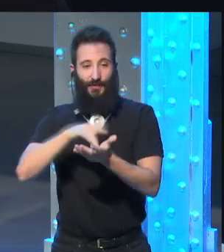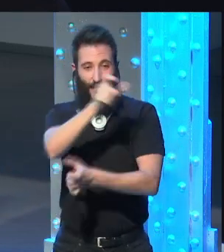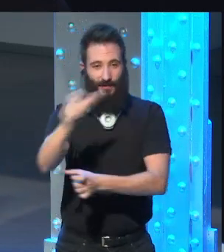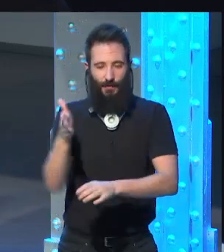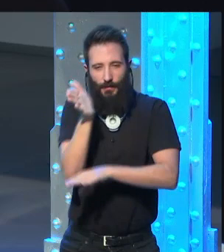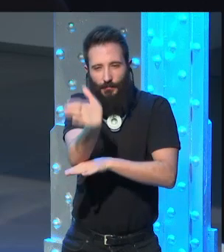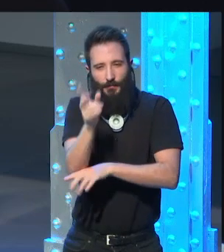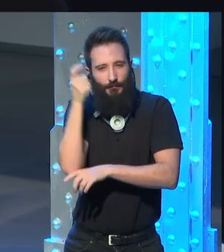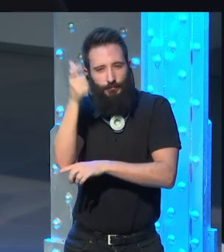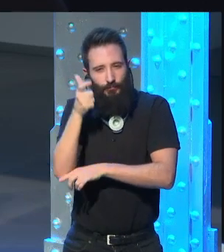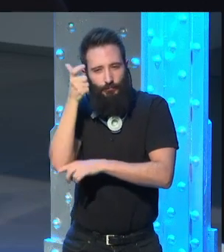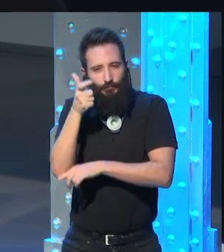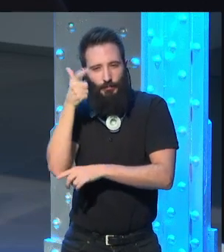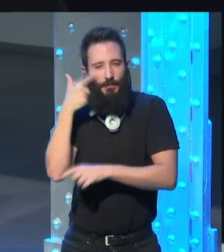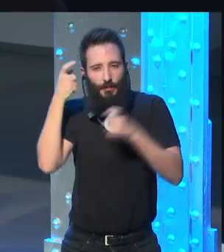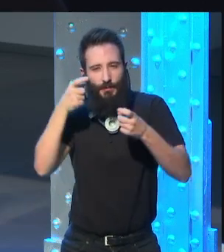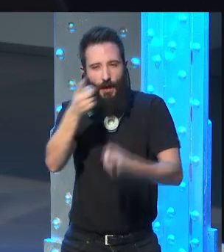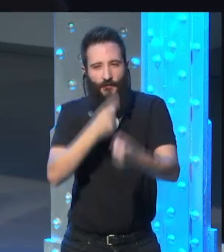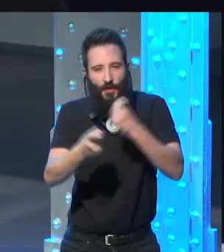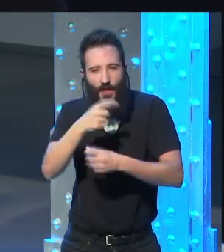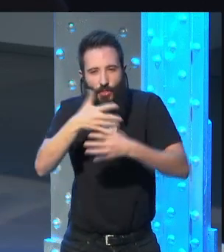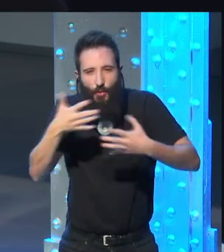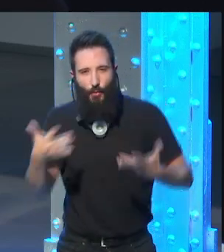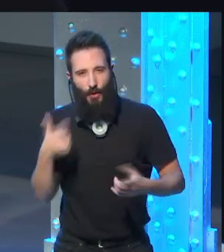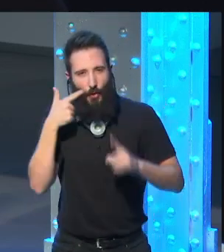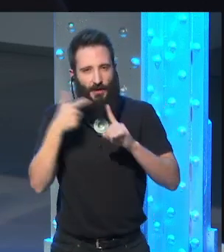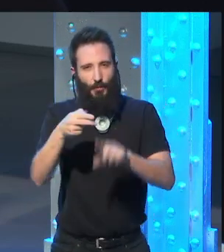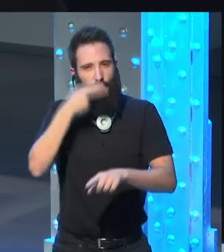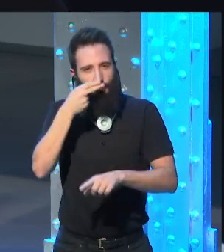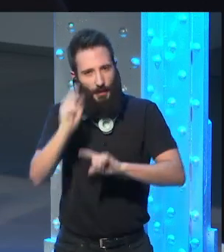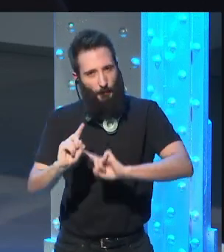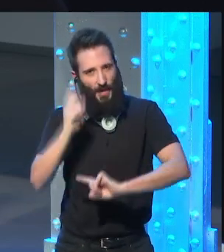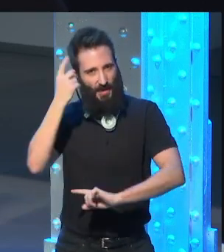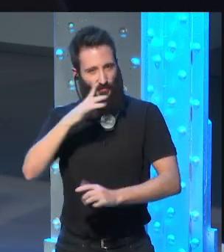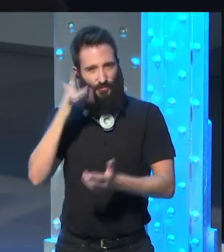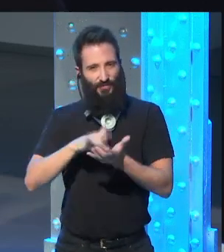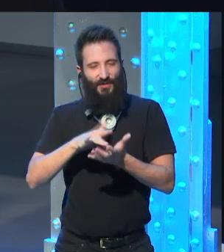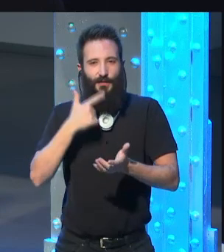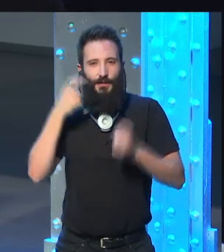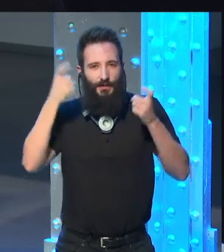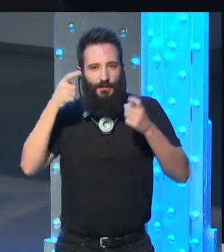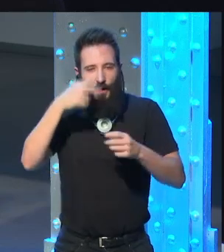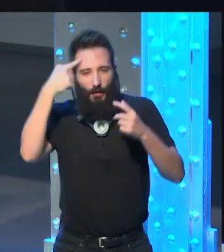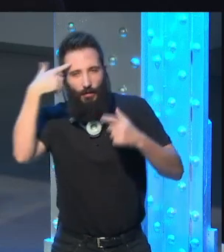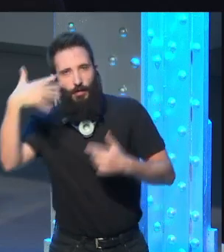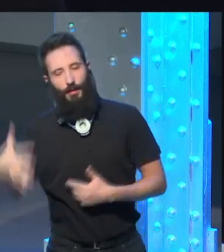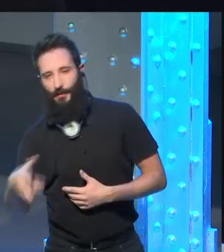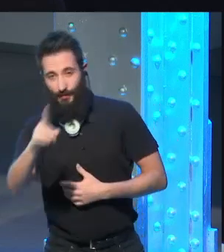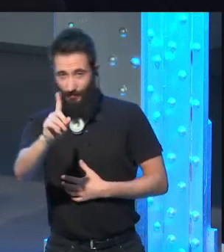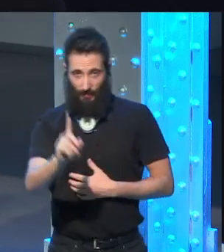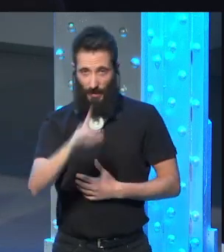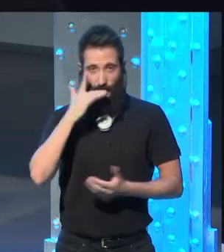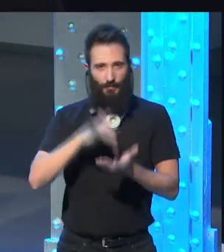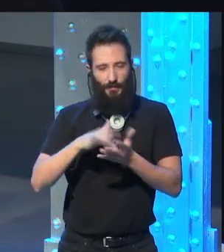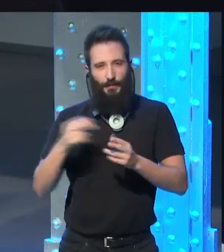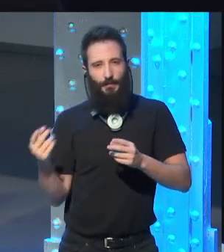5 minutos. Transmitir algo que sea interesante, pero sin que se pierda. Y eso